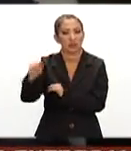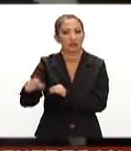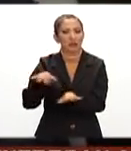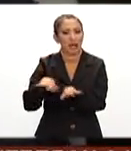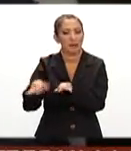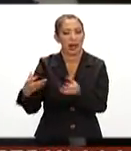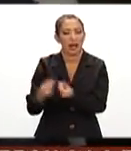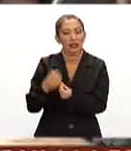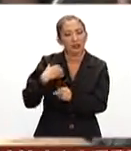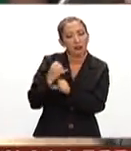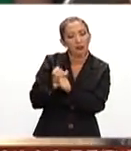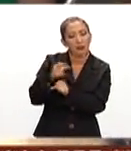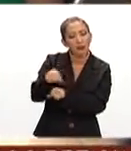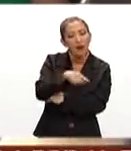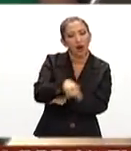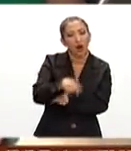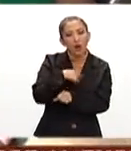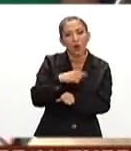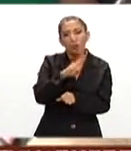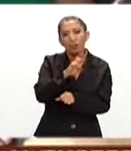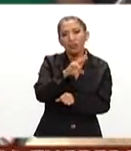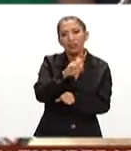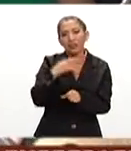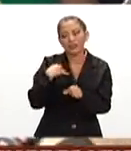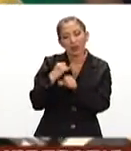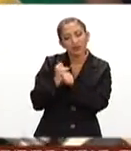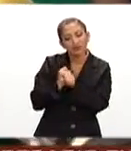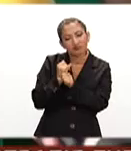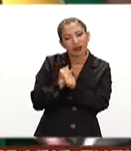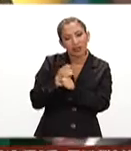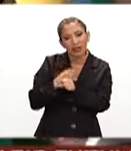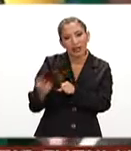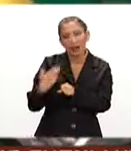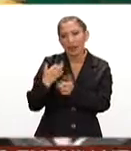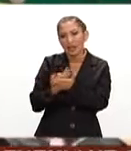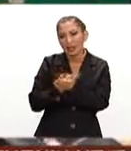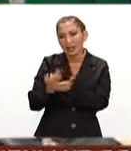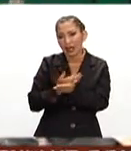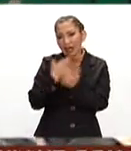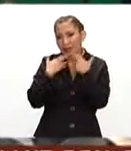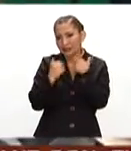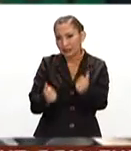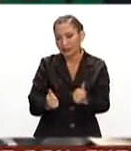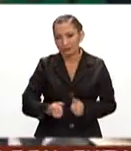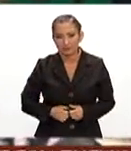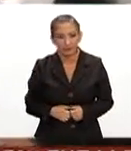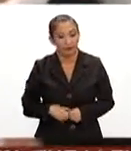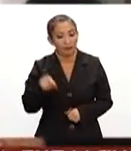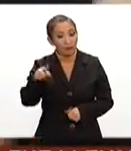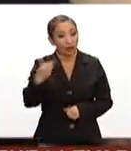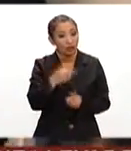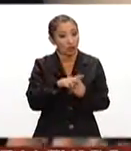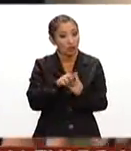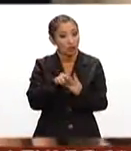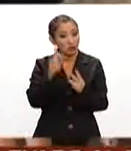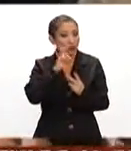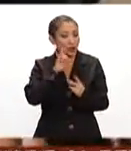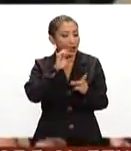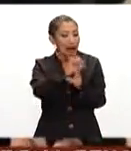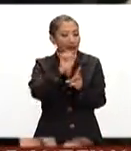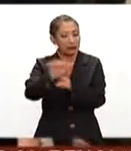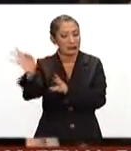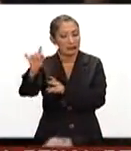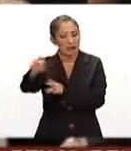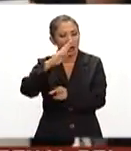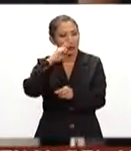son investigadas por la Unidad de Inteligencia Financiera de la Secretaría de Hacienda. Estas mujeres fueron aprehendidas por